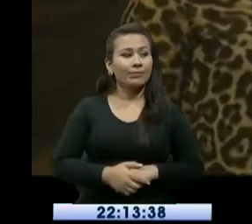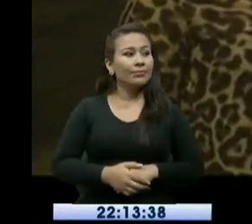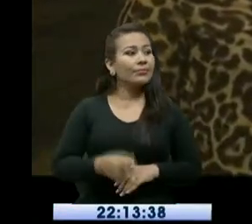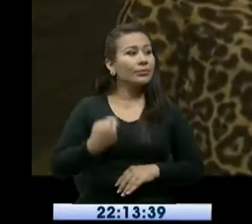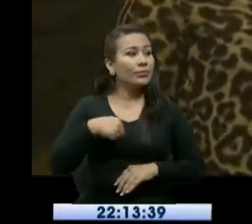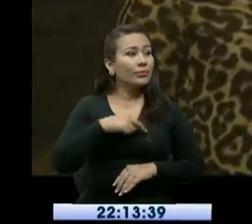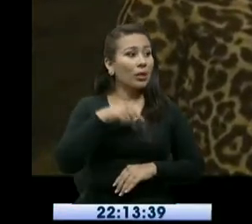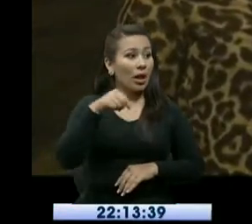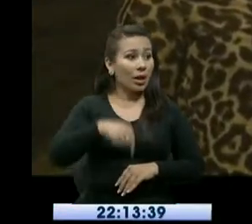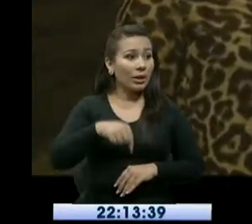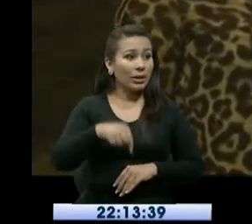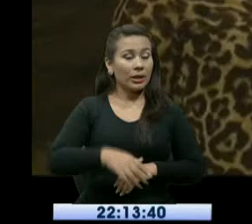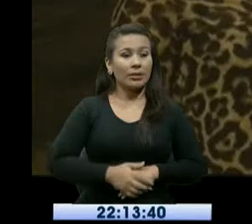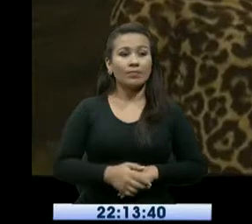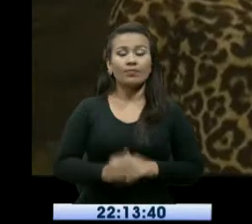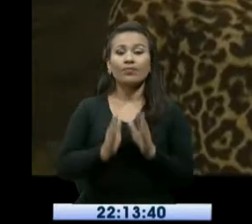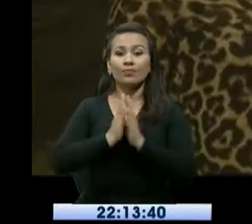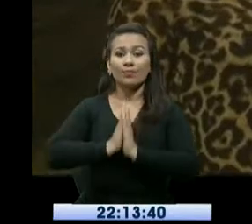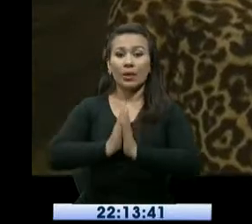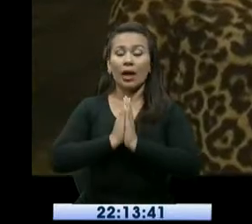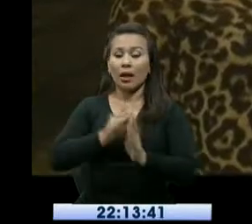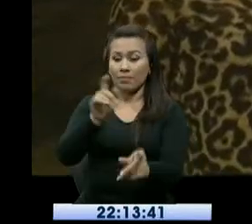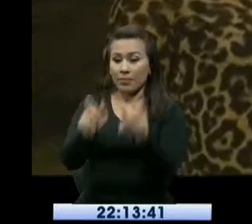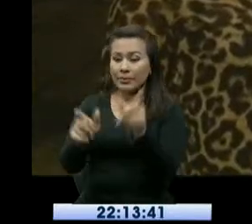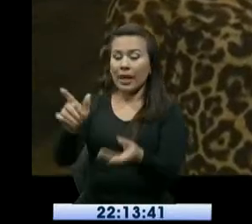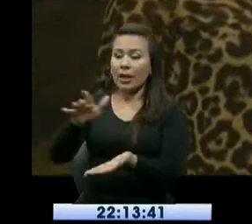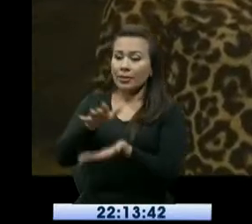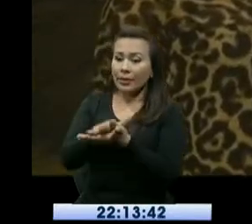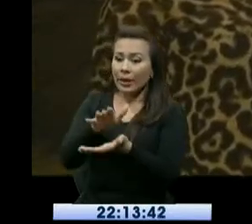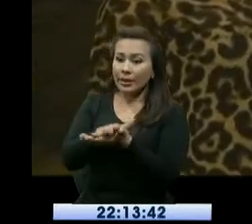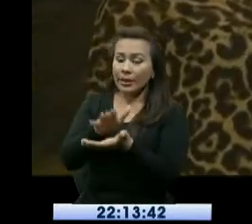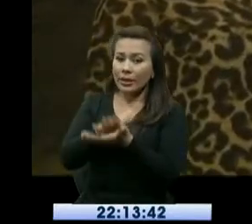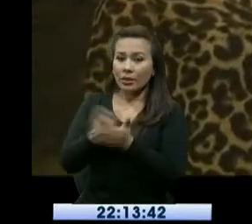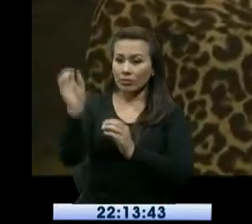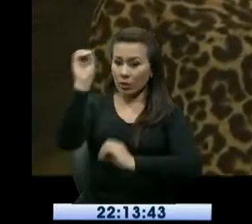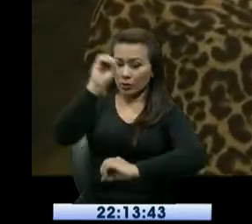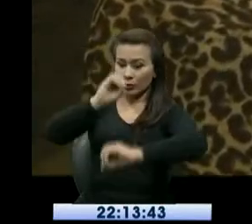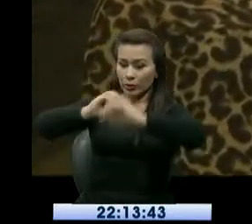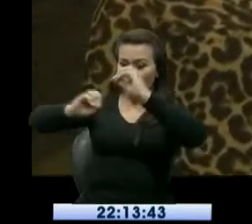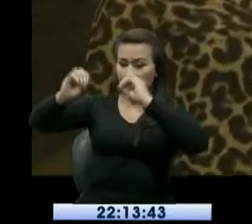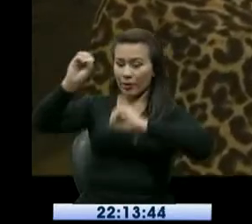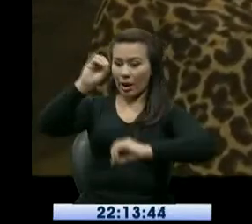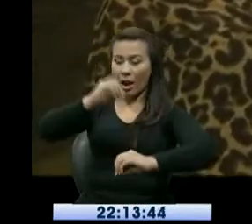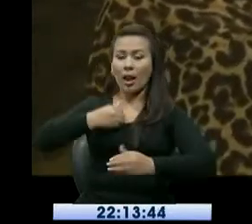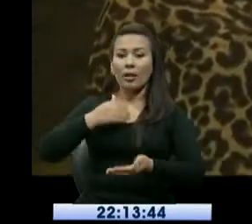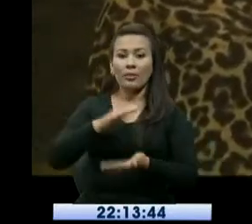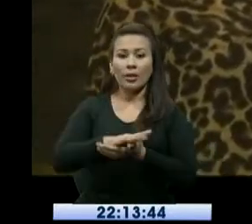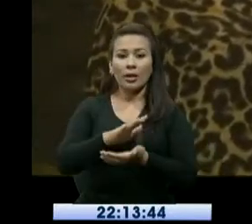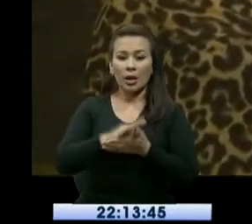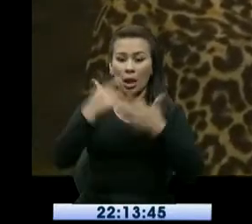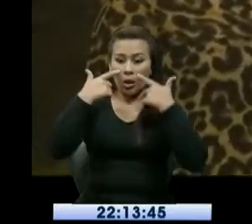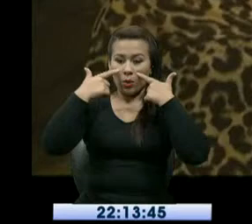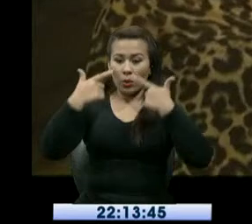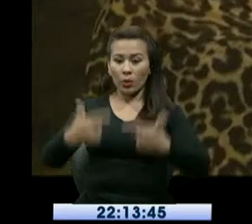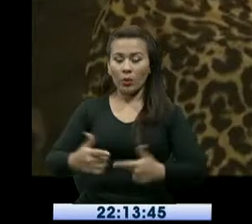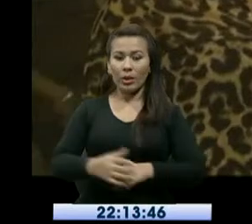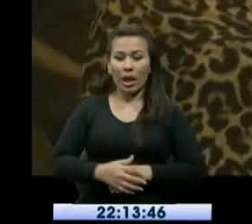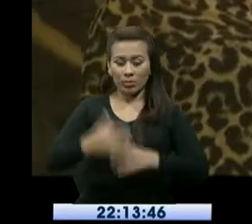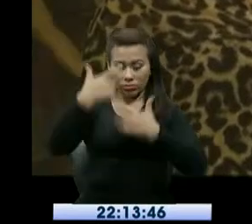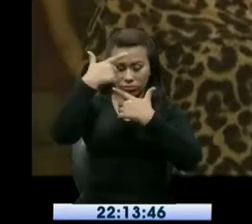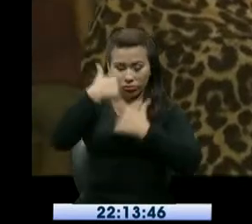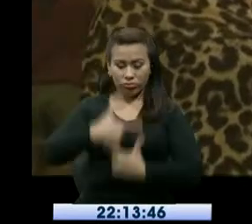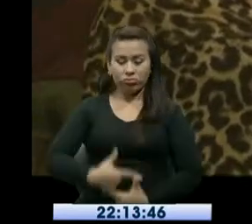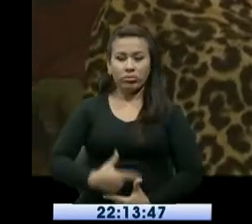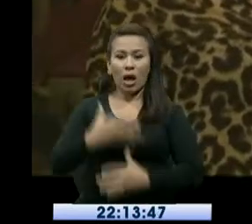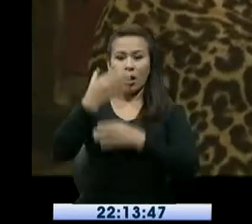lugar hacemos el llamado a la calma y observar las precauciones para garantizar y precautelar la integridad de